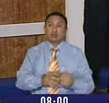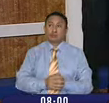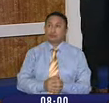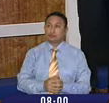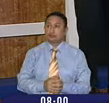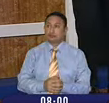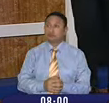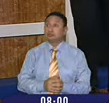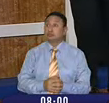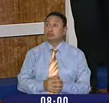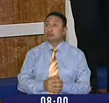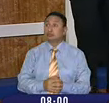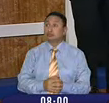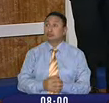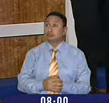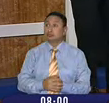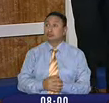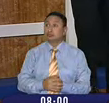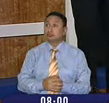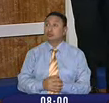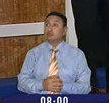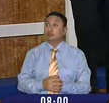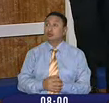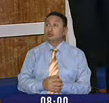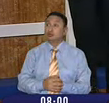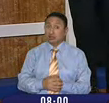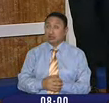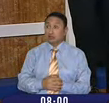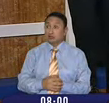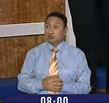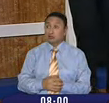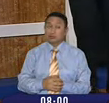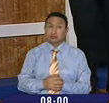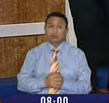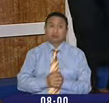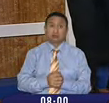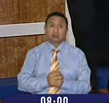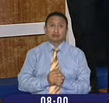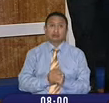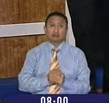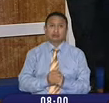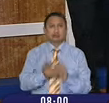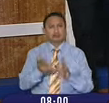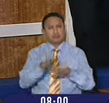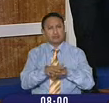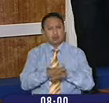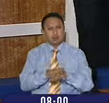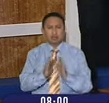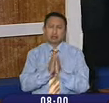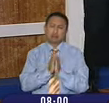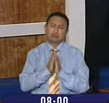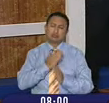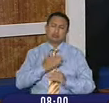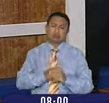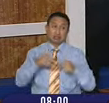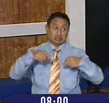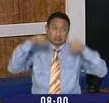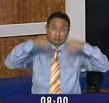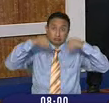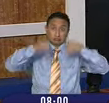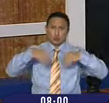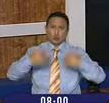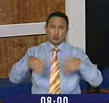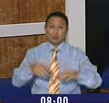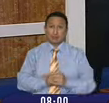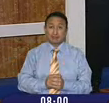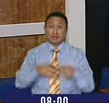accidente. Es un accidente terrible. Eso nos llama a reflexionar a todos. Vayan, ¿no?, despacio. Vayan lento, vayan despacio. Las vías mojadas, eso